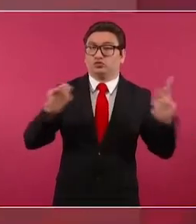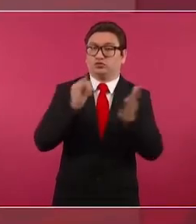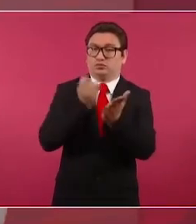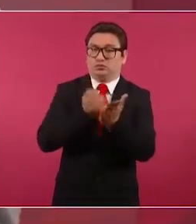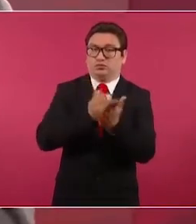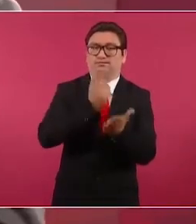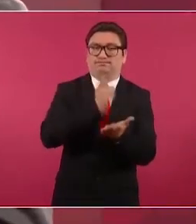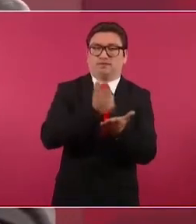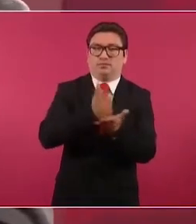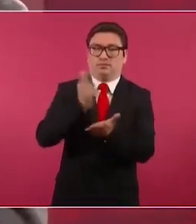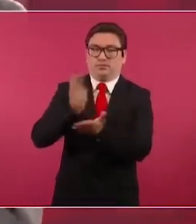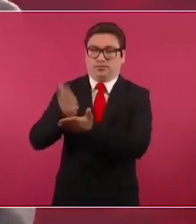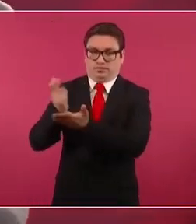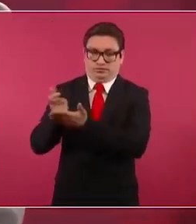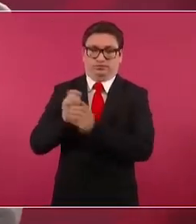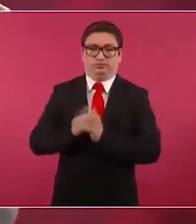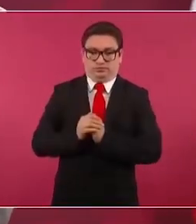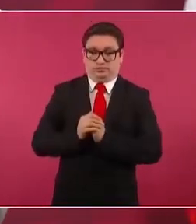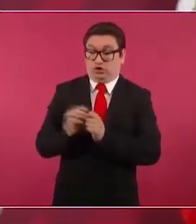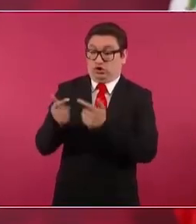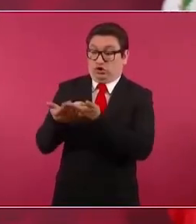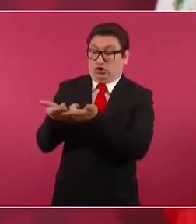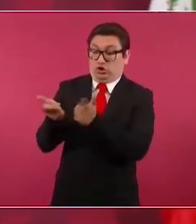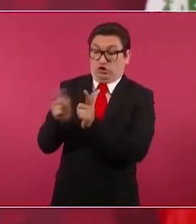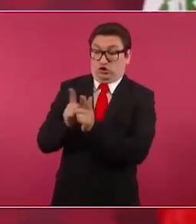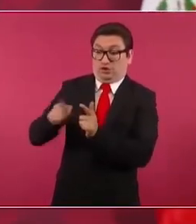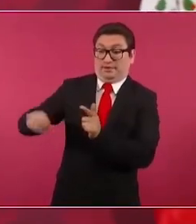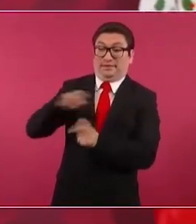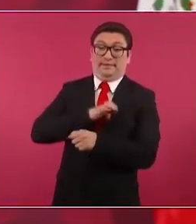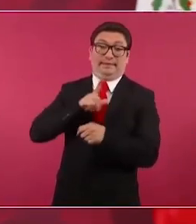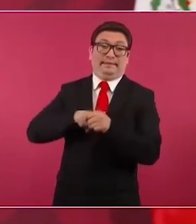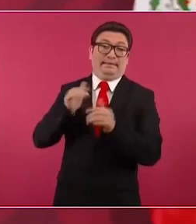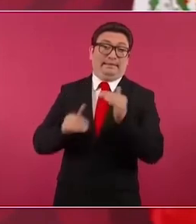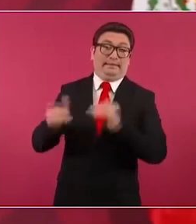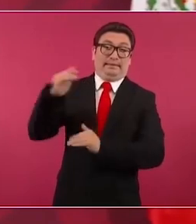siempre y cuando no haya privilegios fiscales,